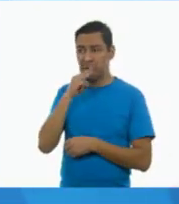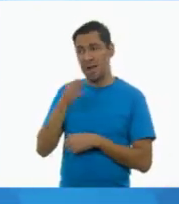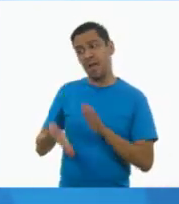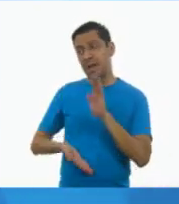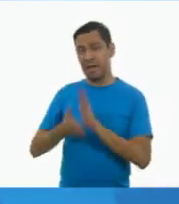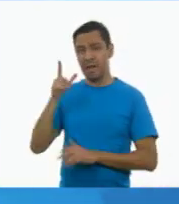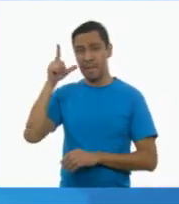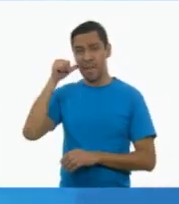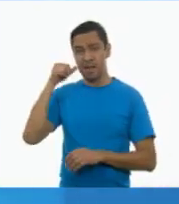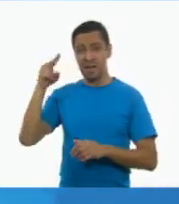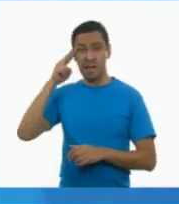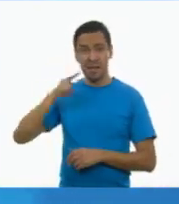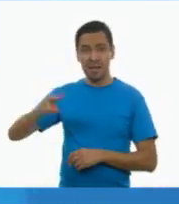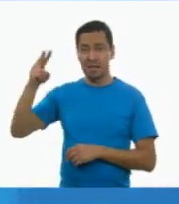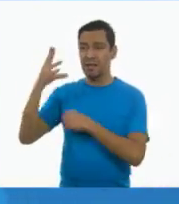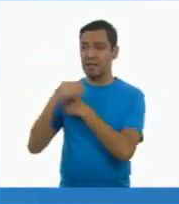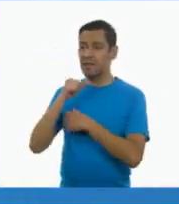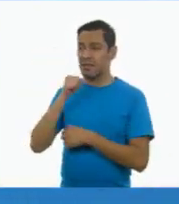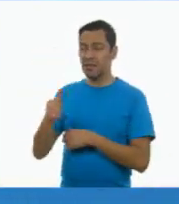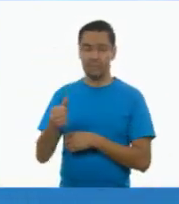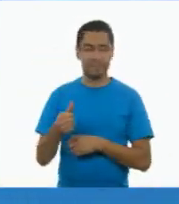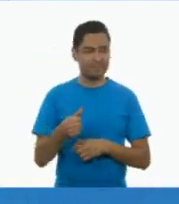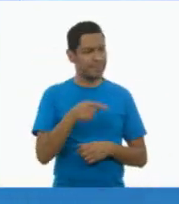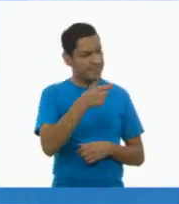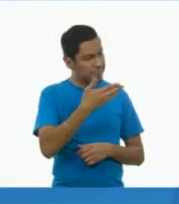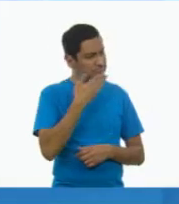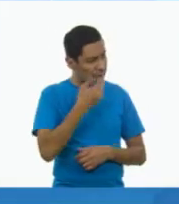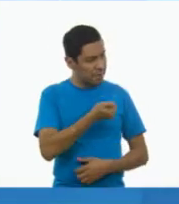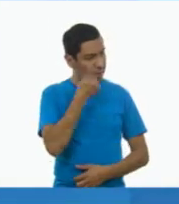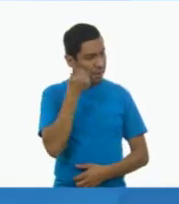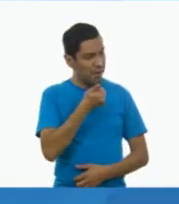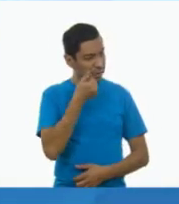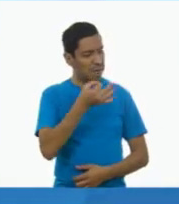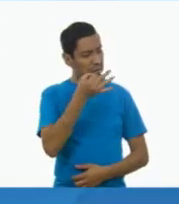Por favor, Miss. Vale, reconozco que eres buena alumna.